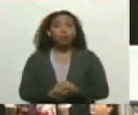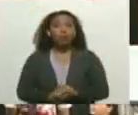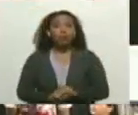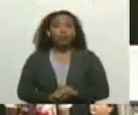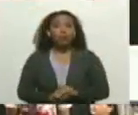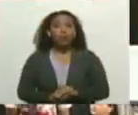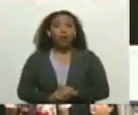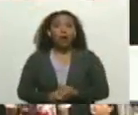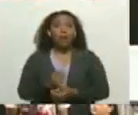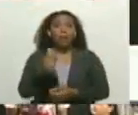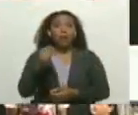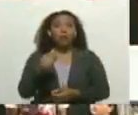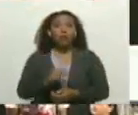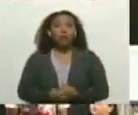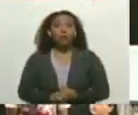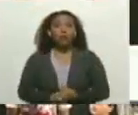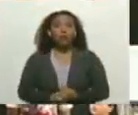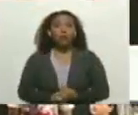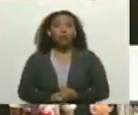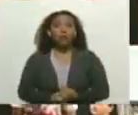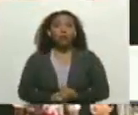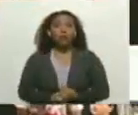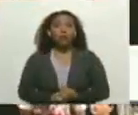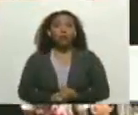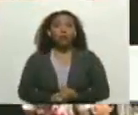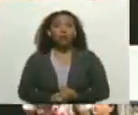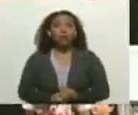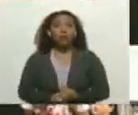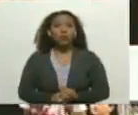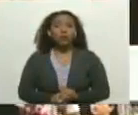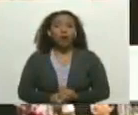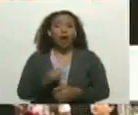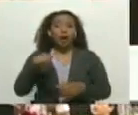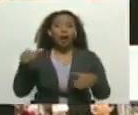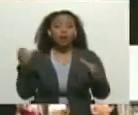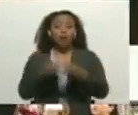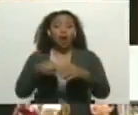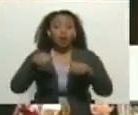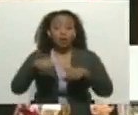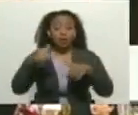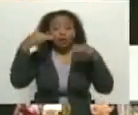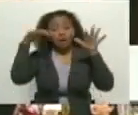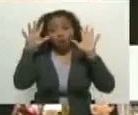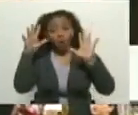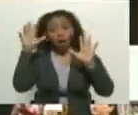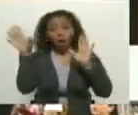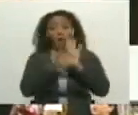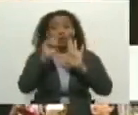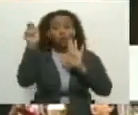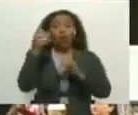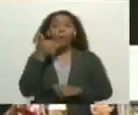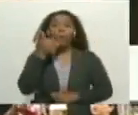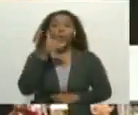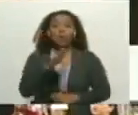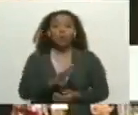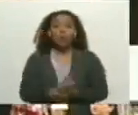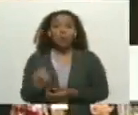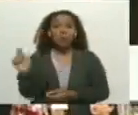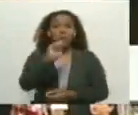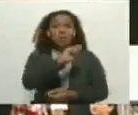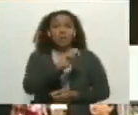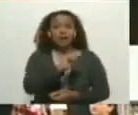todo indica que aquí va a haber elecciones, según esta constitución, en los próximos meses, cuando